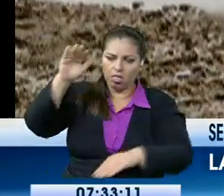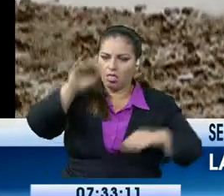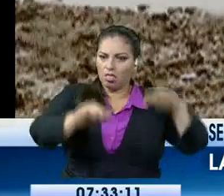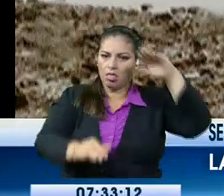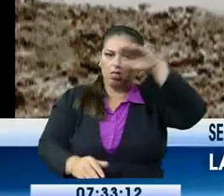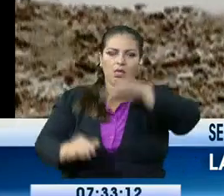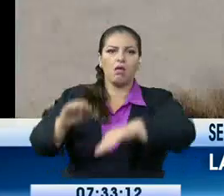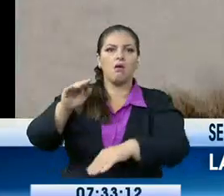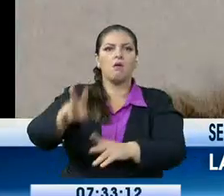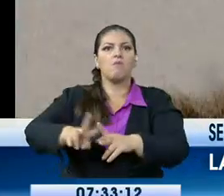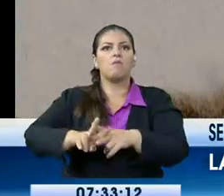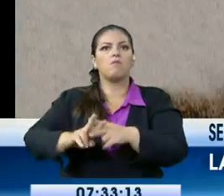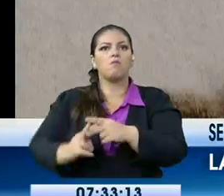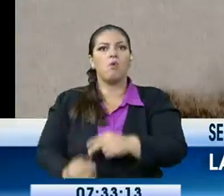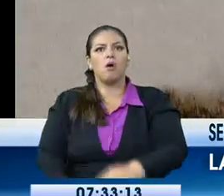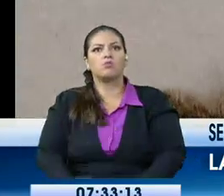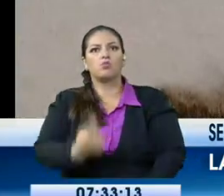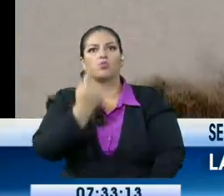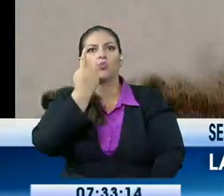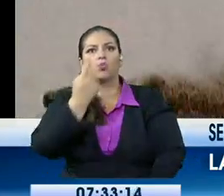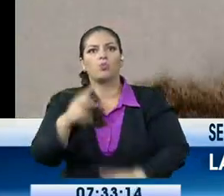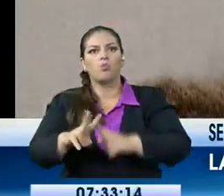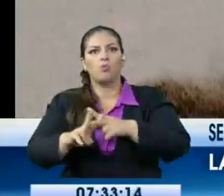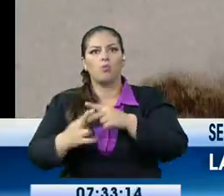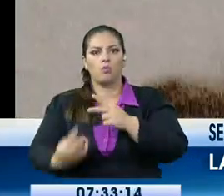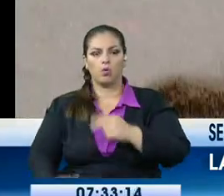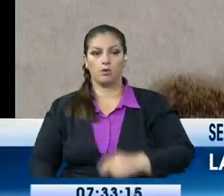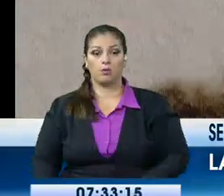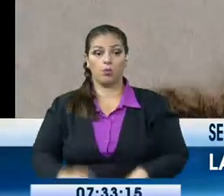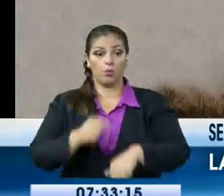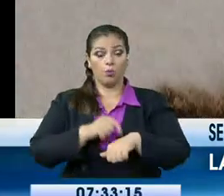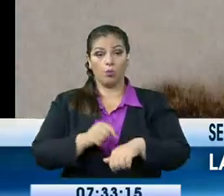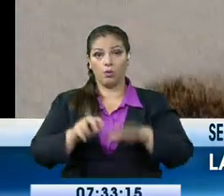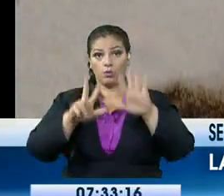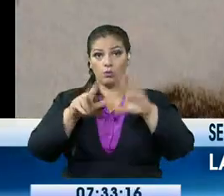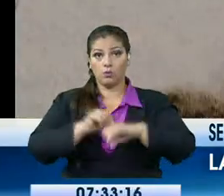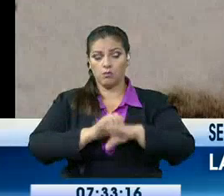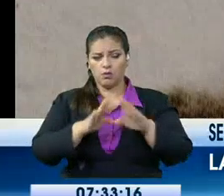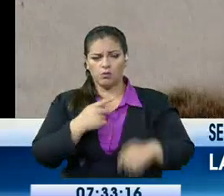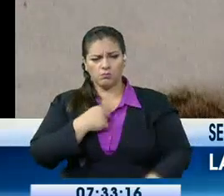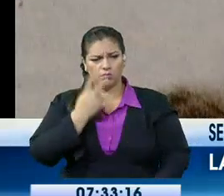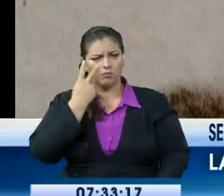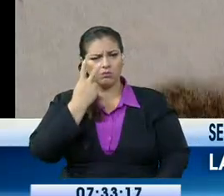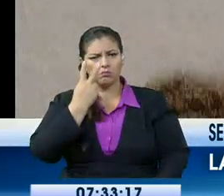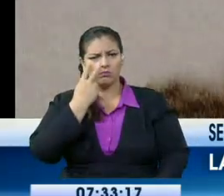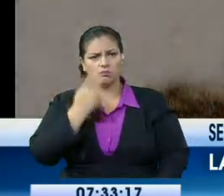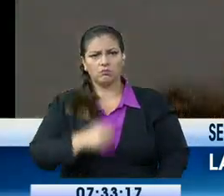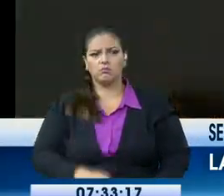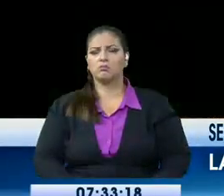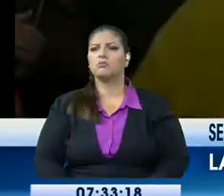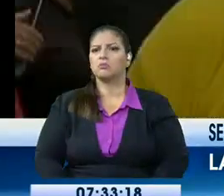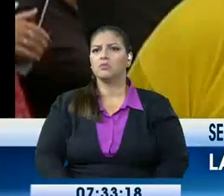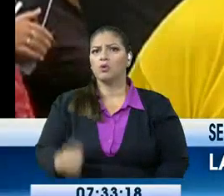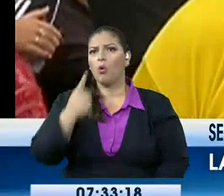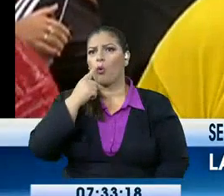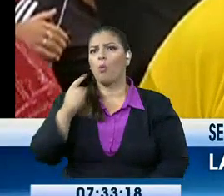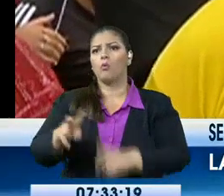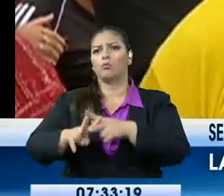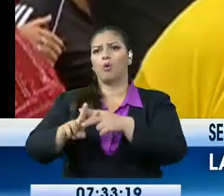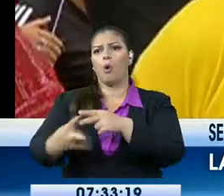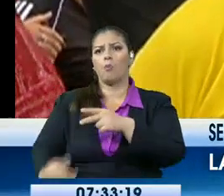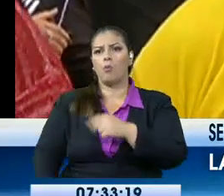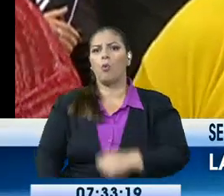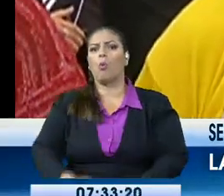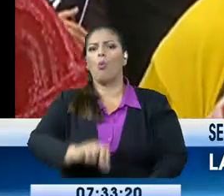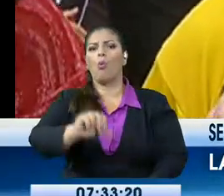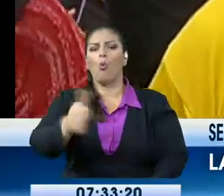pero de ahí ya no. De ahí ahora que ya está ahogado y el otro se lo llevaron al hospital porque tiene cortados los pies. No, la marea